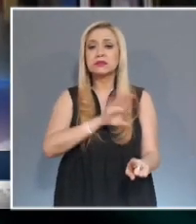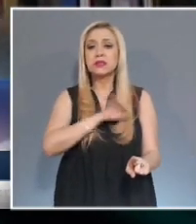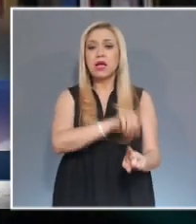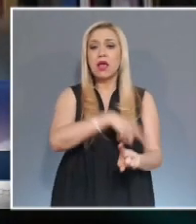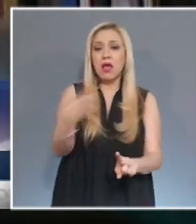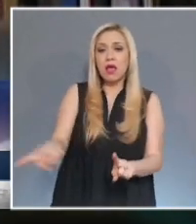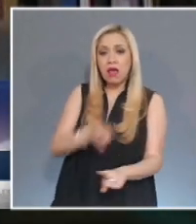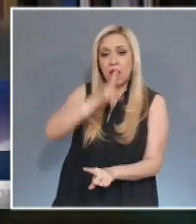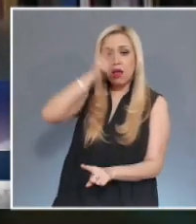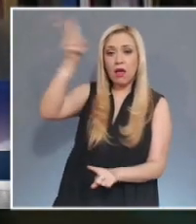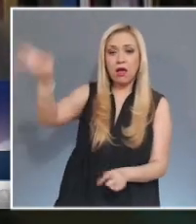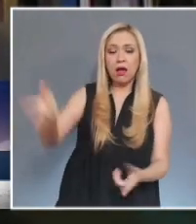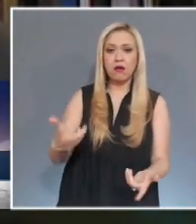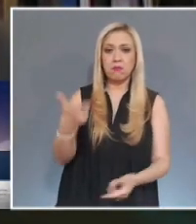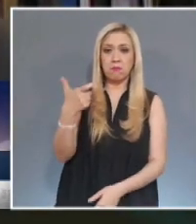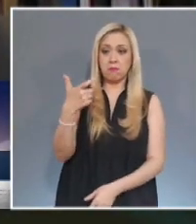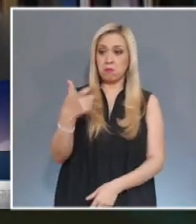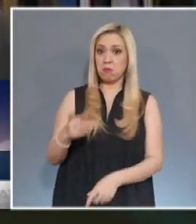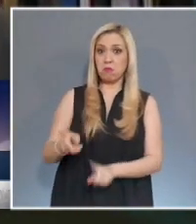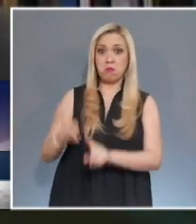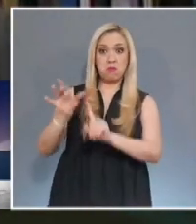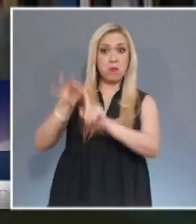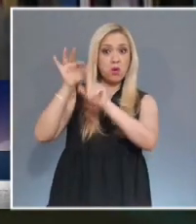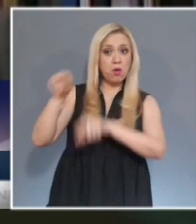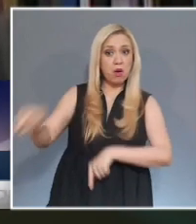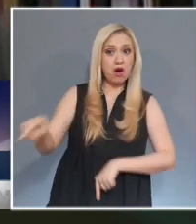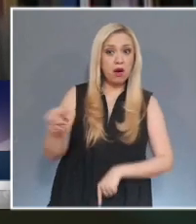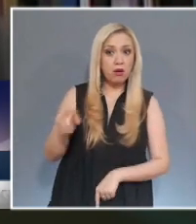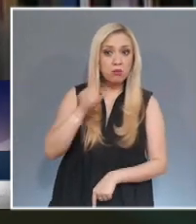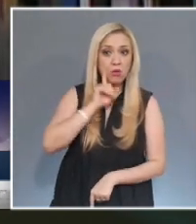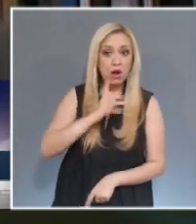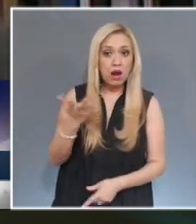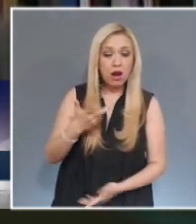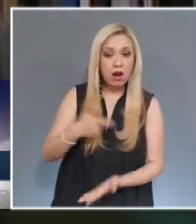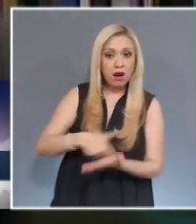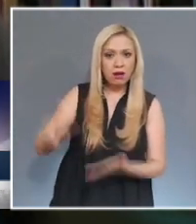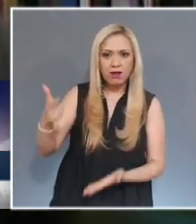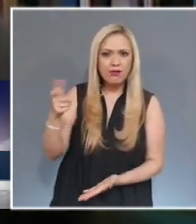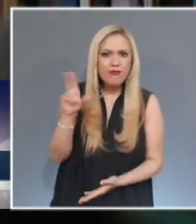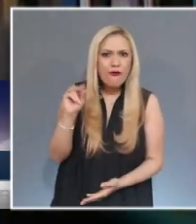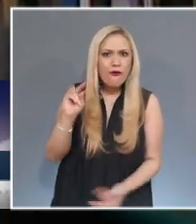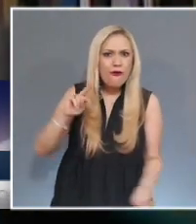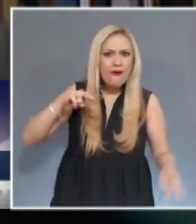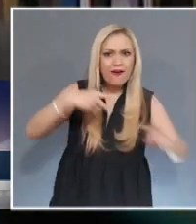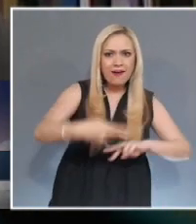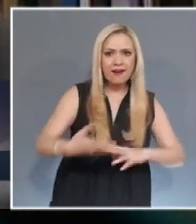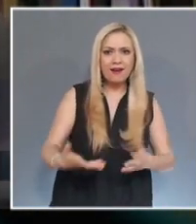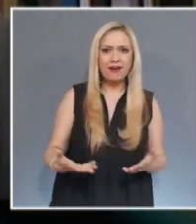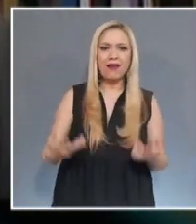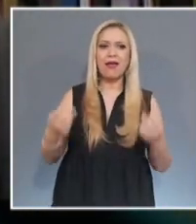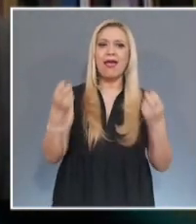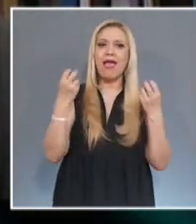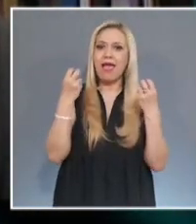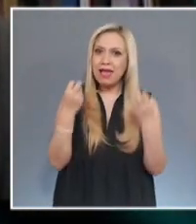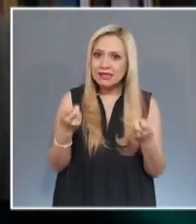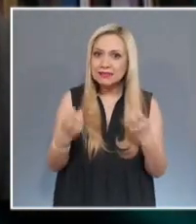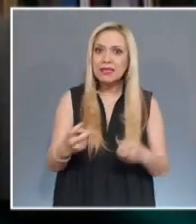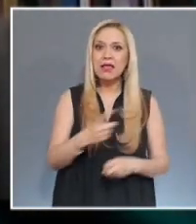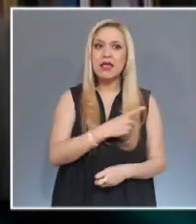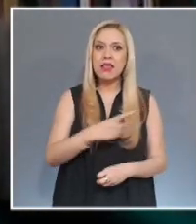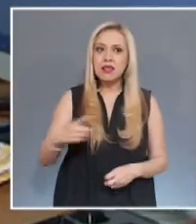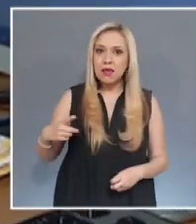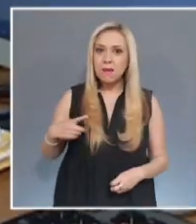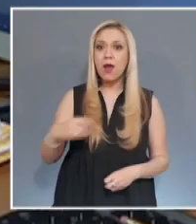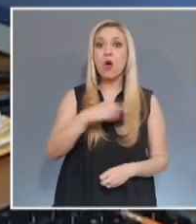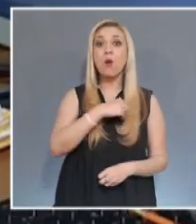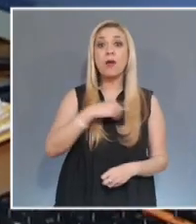de atipicidad y por lo tanto decreto el sobrecimiento en la presente causa, decretando en ese momento la libertad inmediata de la